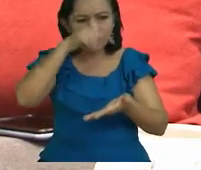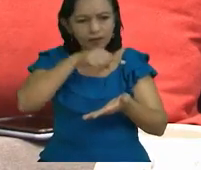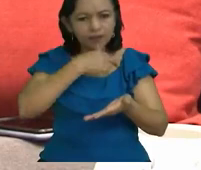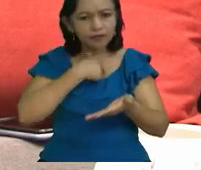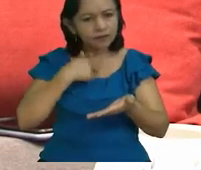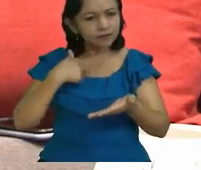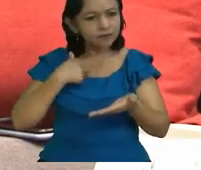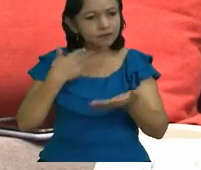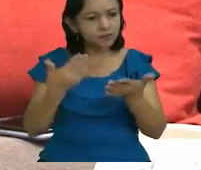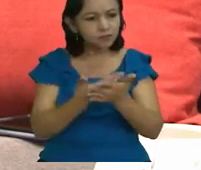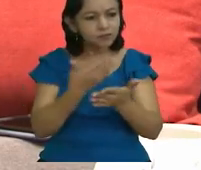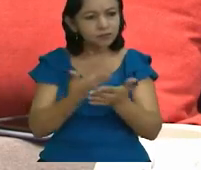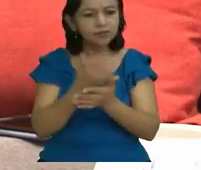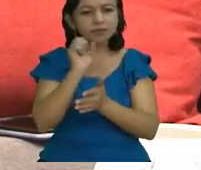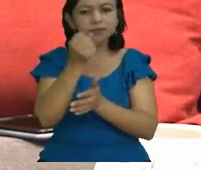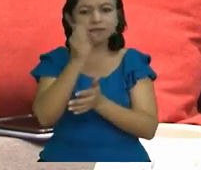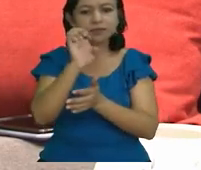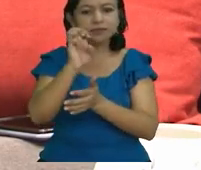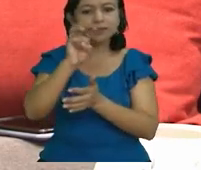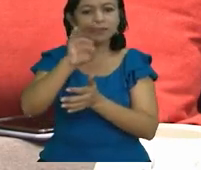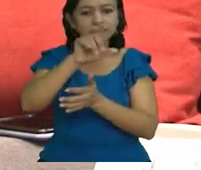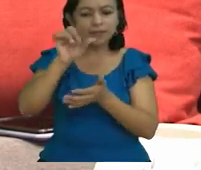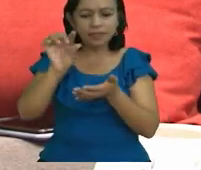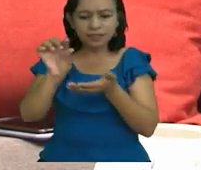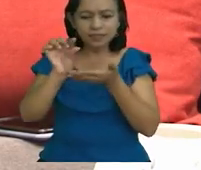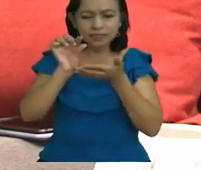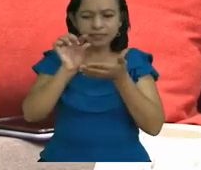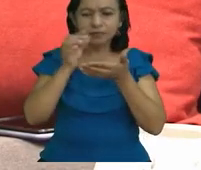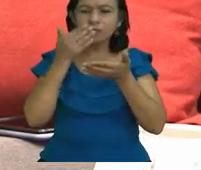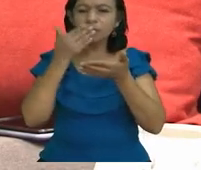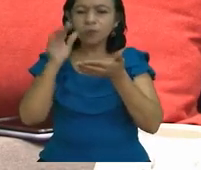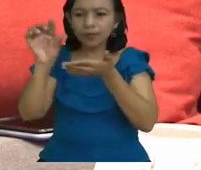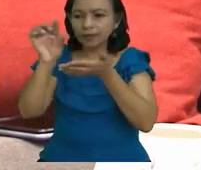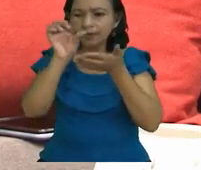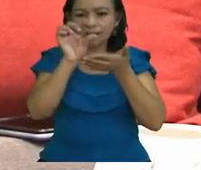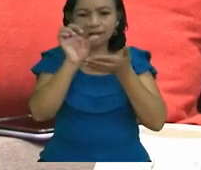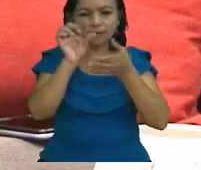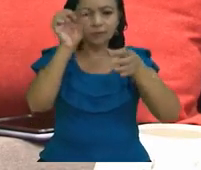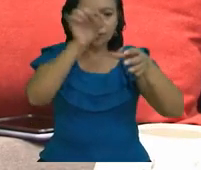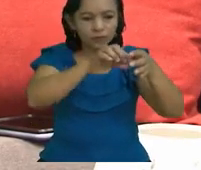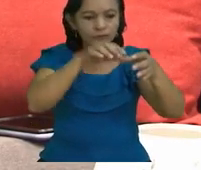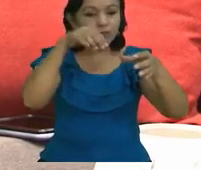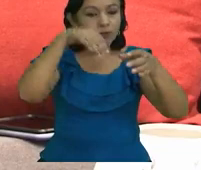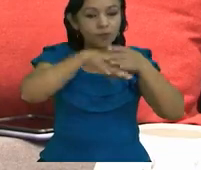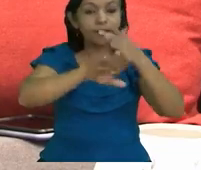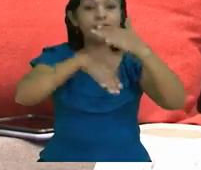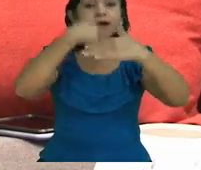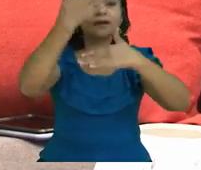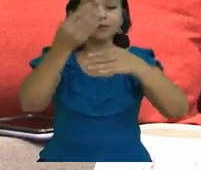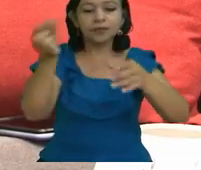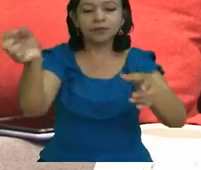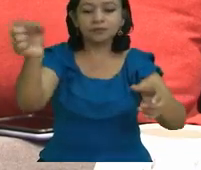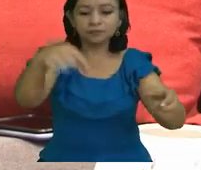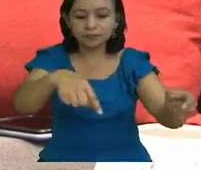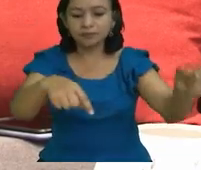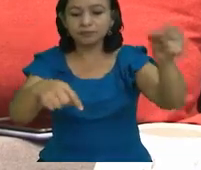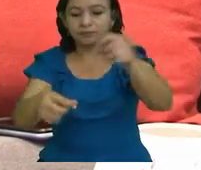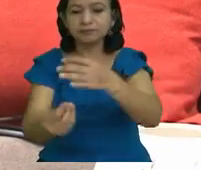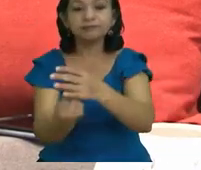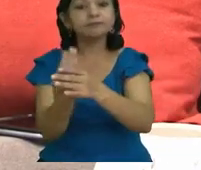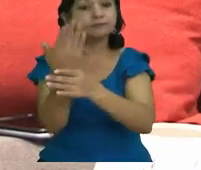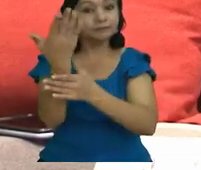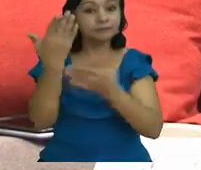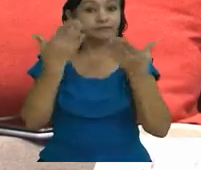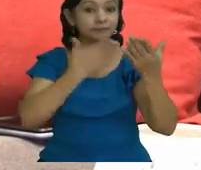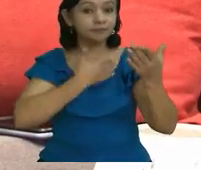producir semillas. Entonces okay. ya el ingreso es diferente. Claro. Ya la condición es diferente,